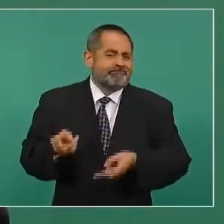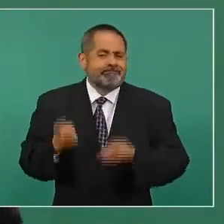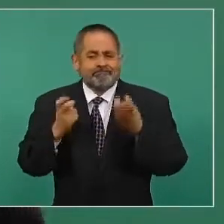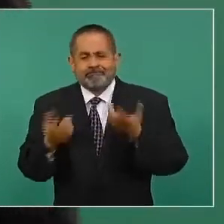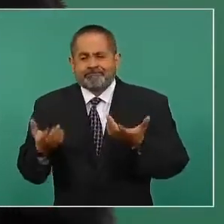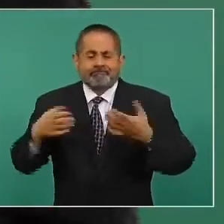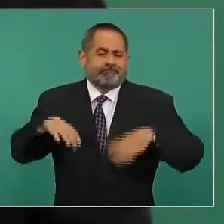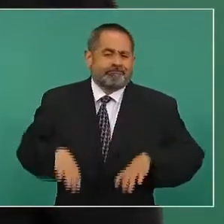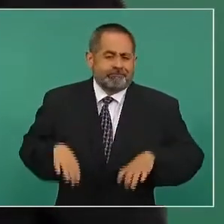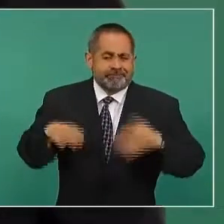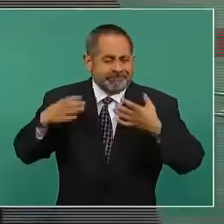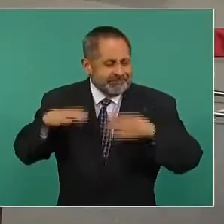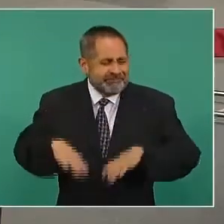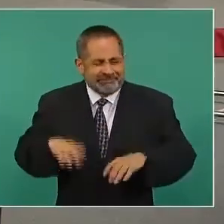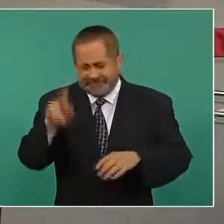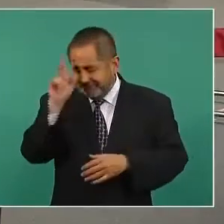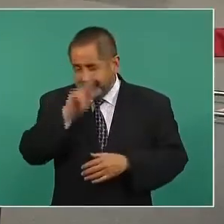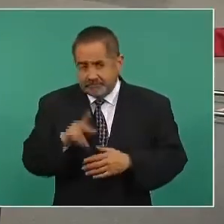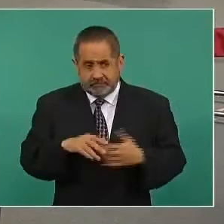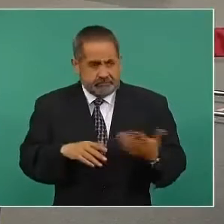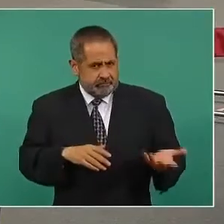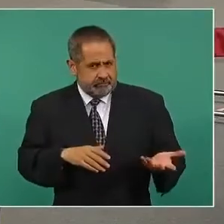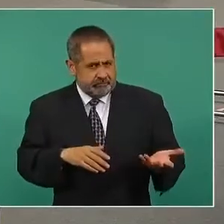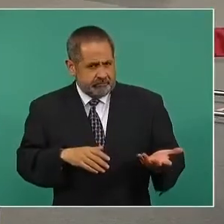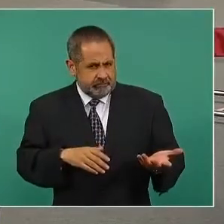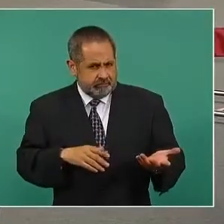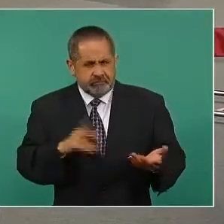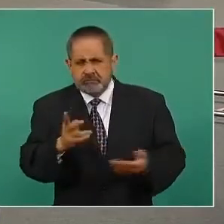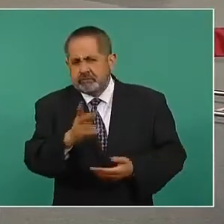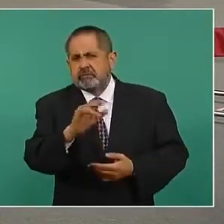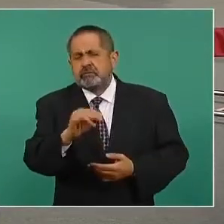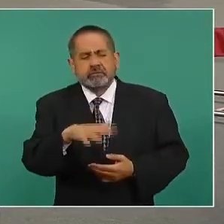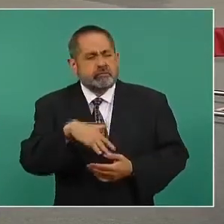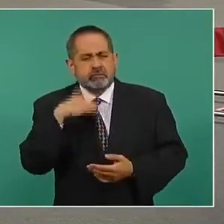¿Qué no es corrupción el que una empresa, un